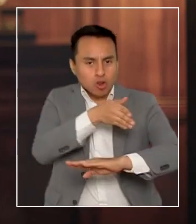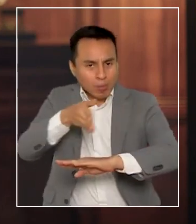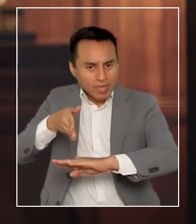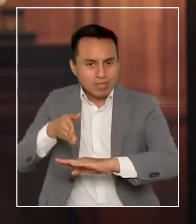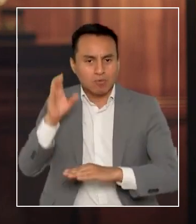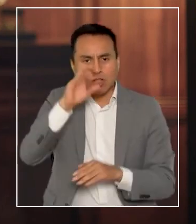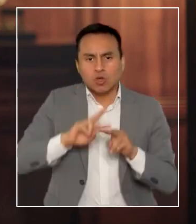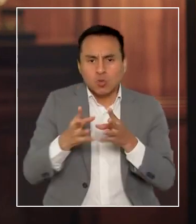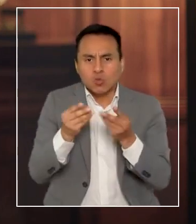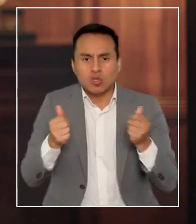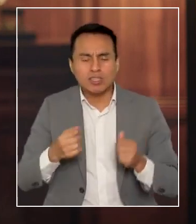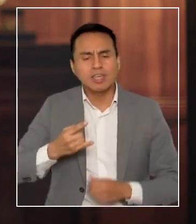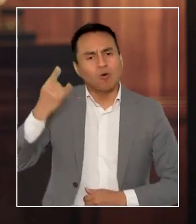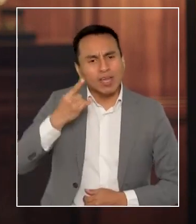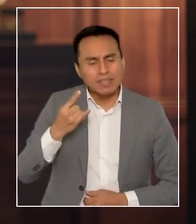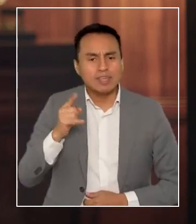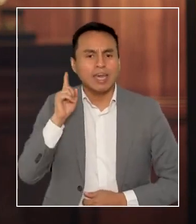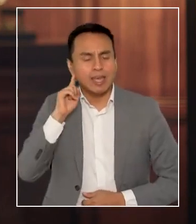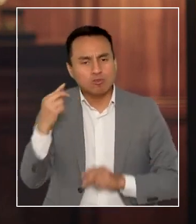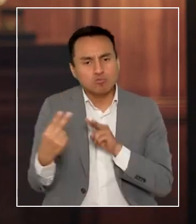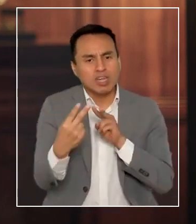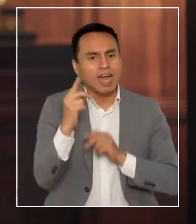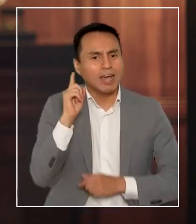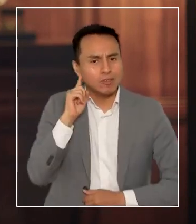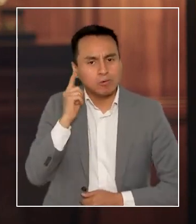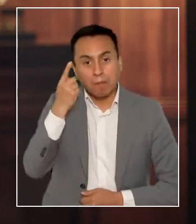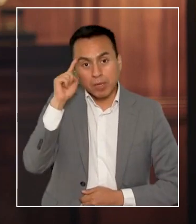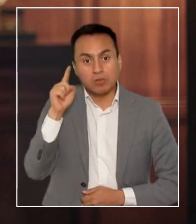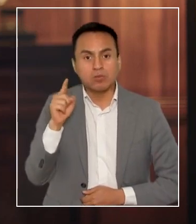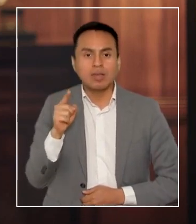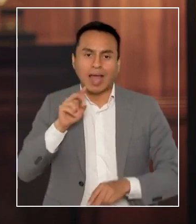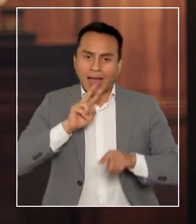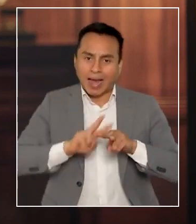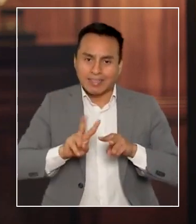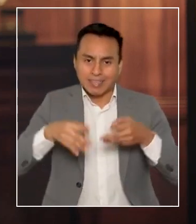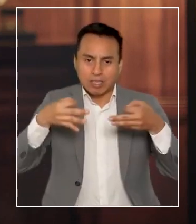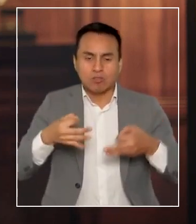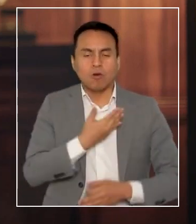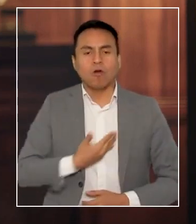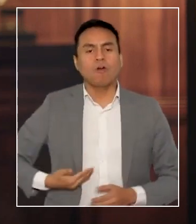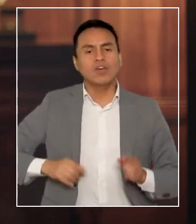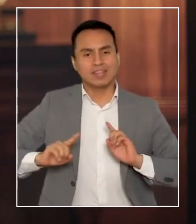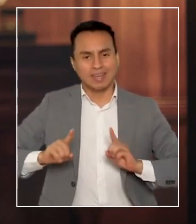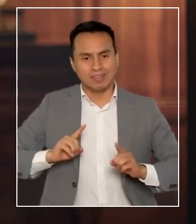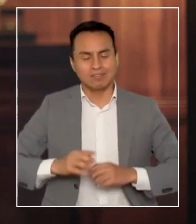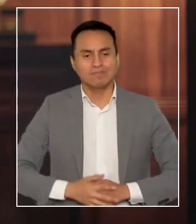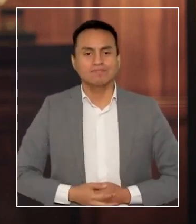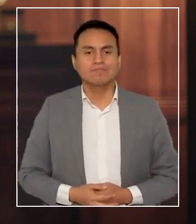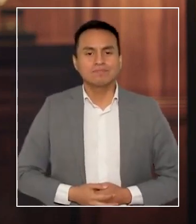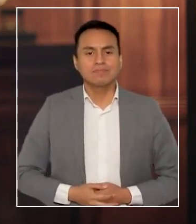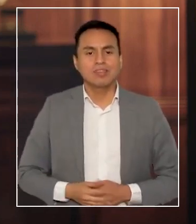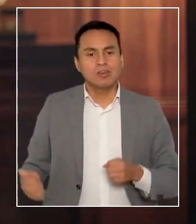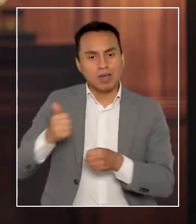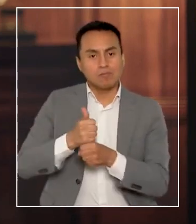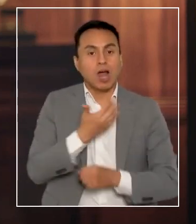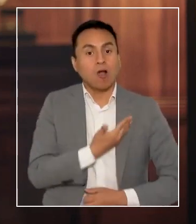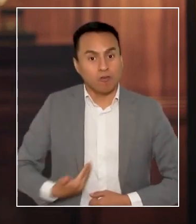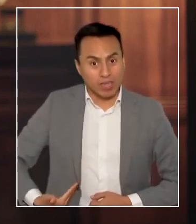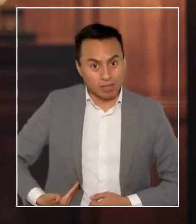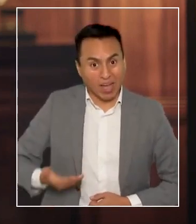buscando soluciones a sus urgencias escuchando pero por sobre todo haciendo gobernando Cuando llegamos al gobierno